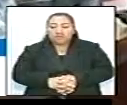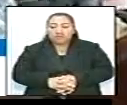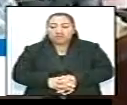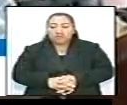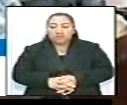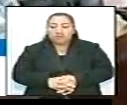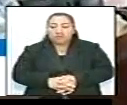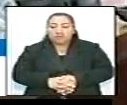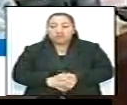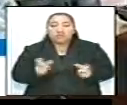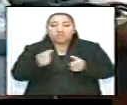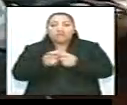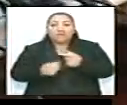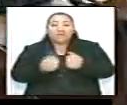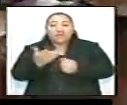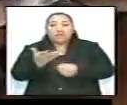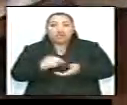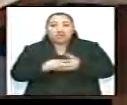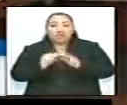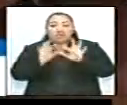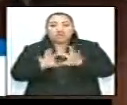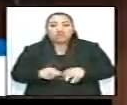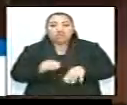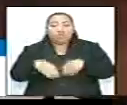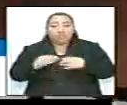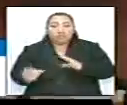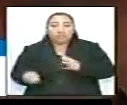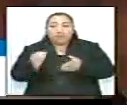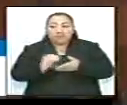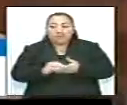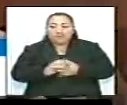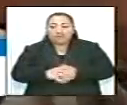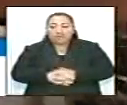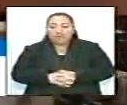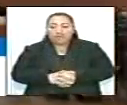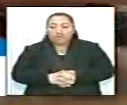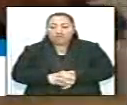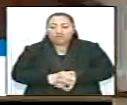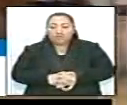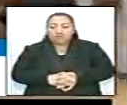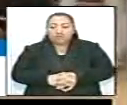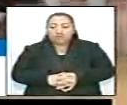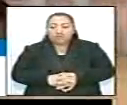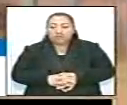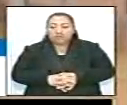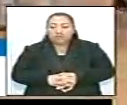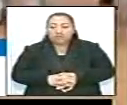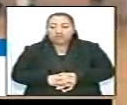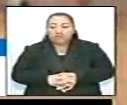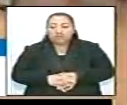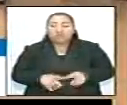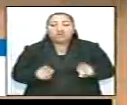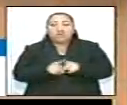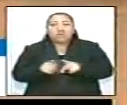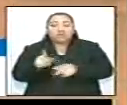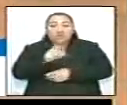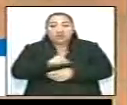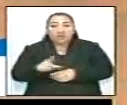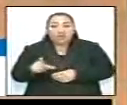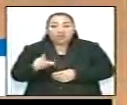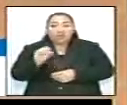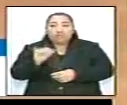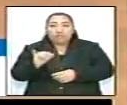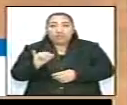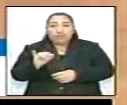Congresista, entonces le solicitamos la redacción para poder incluirlo dentro de... Ok, sí. También en el literal